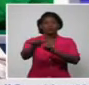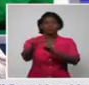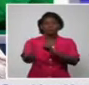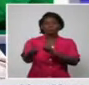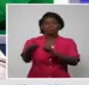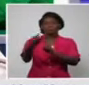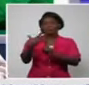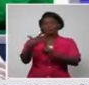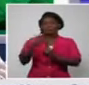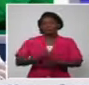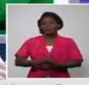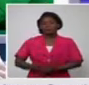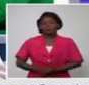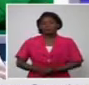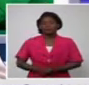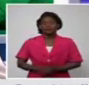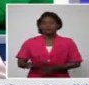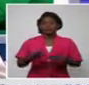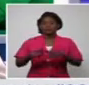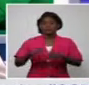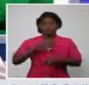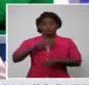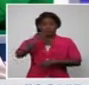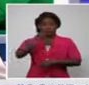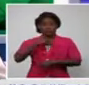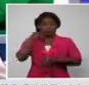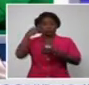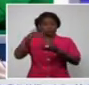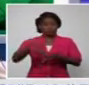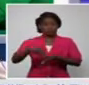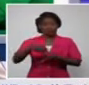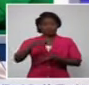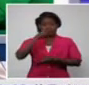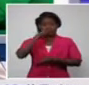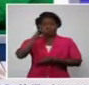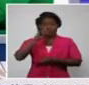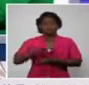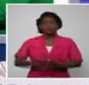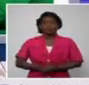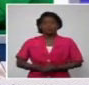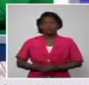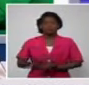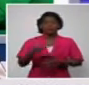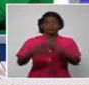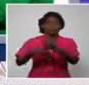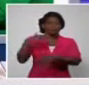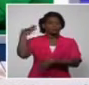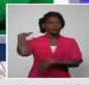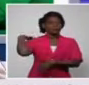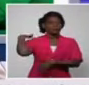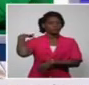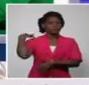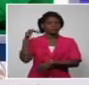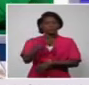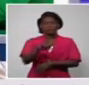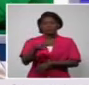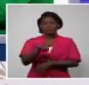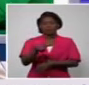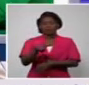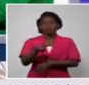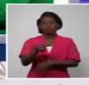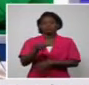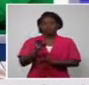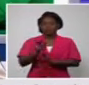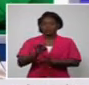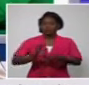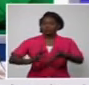que tenía como antecedente una enfermedad pulmonar obstructiva crónica, que ya me referí